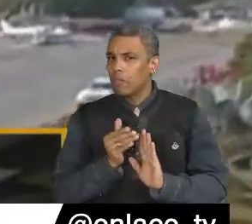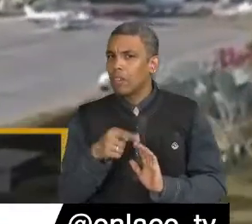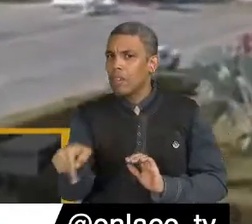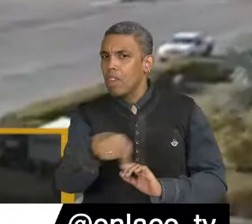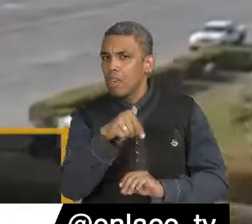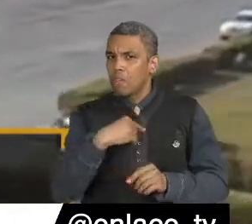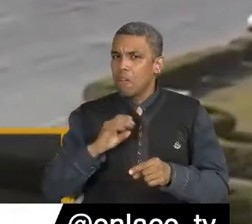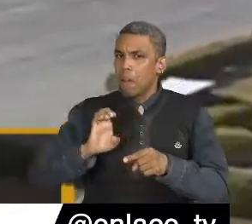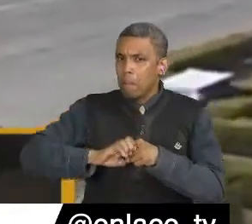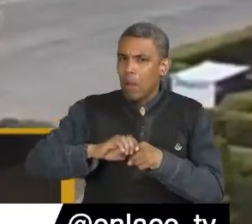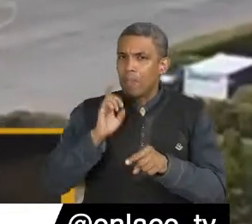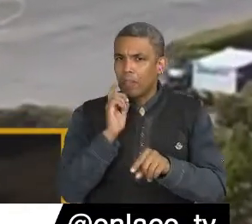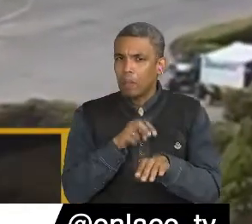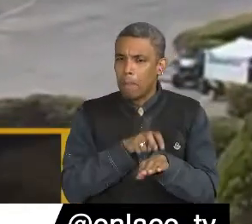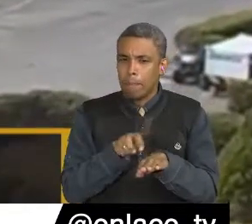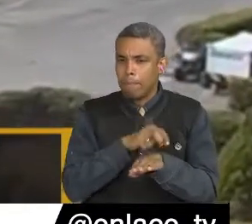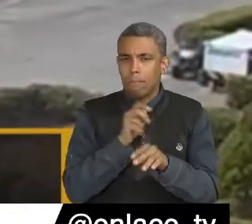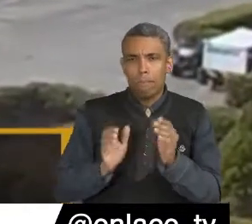los viajeros.